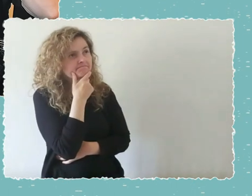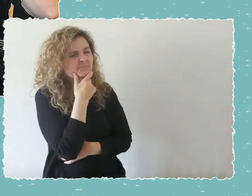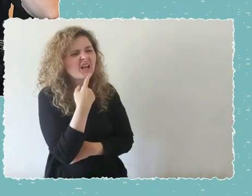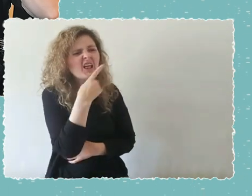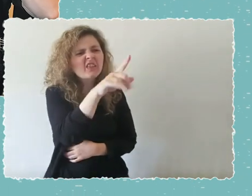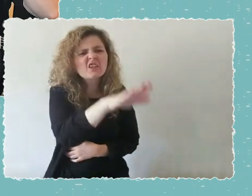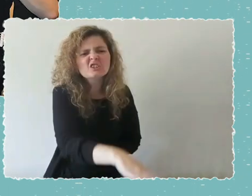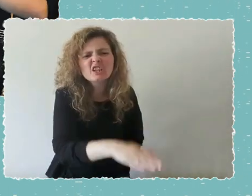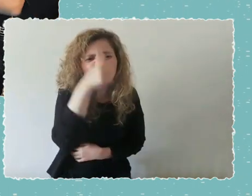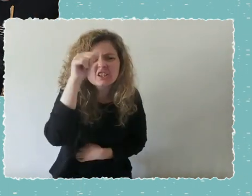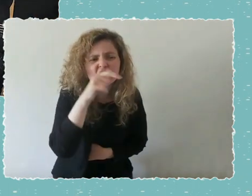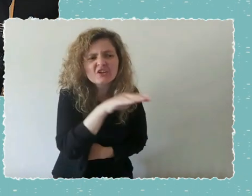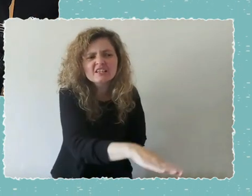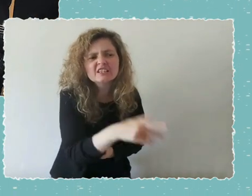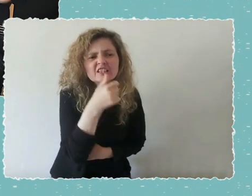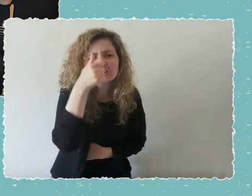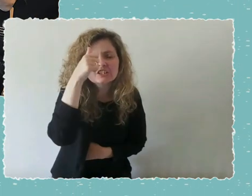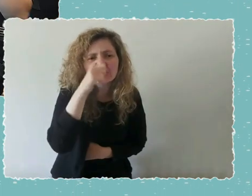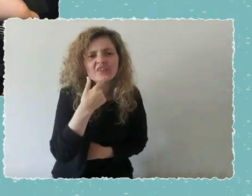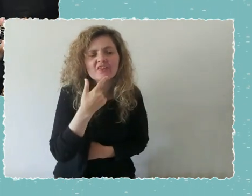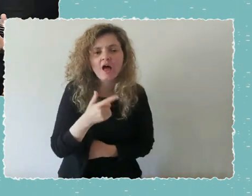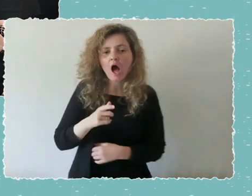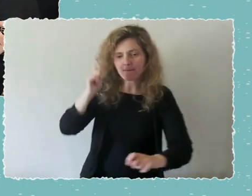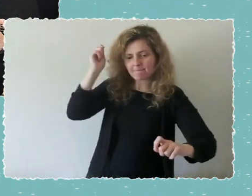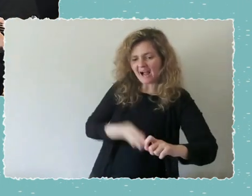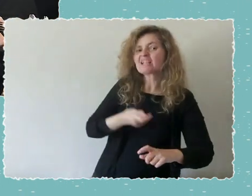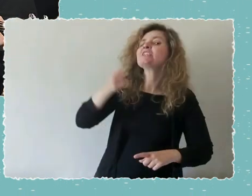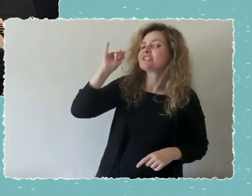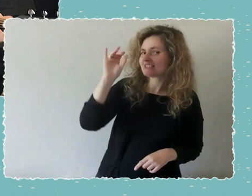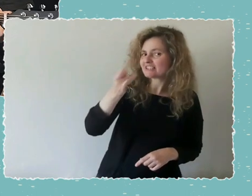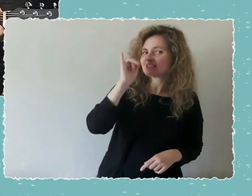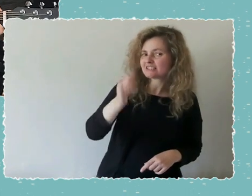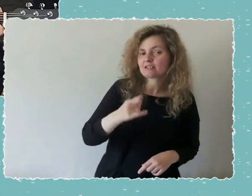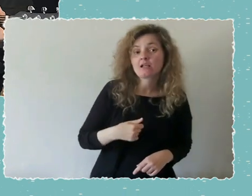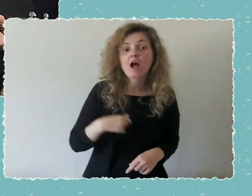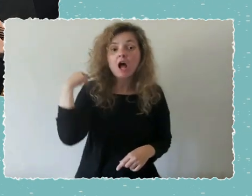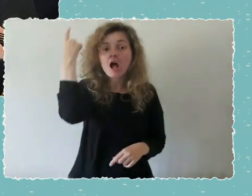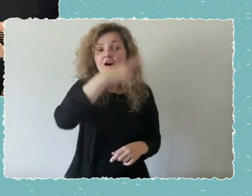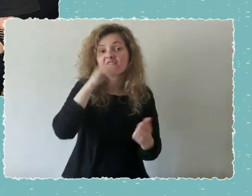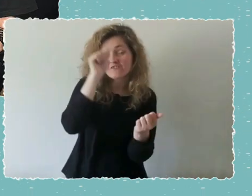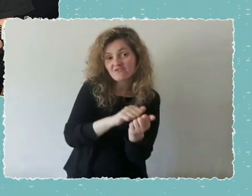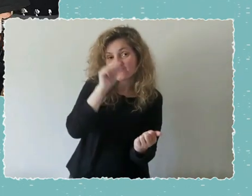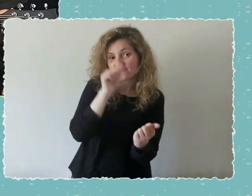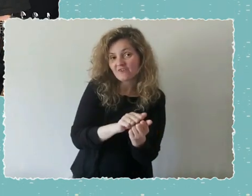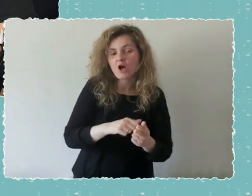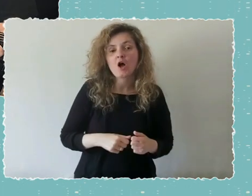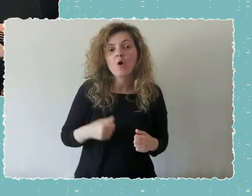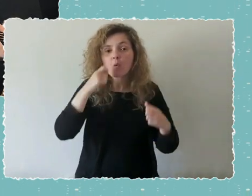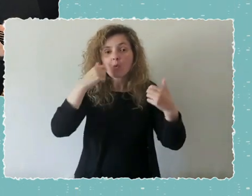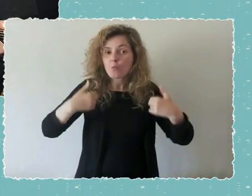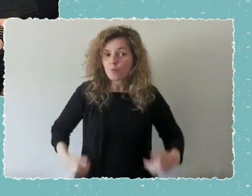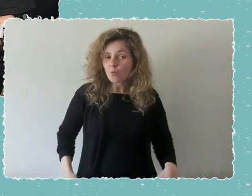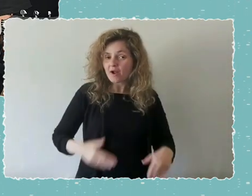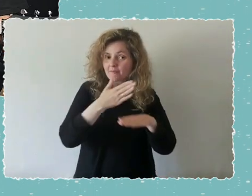dicho, neno? ¿Qué dicho, neno? ¡Martelo! ¡Sí! Teño a cabeza de ferro, o